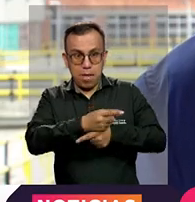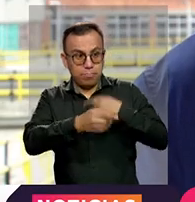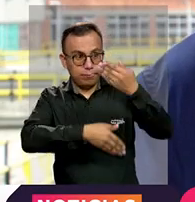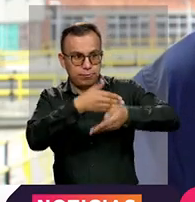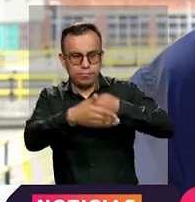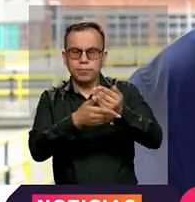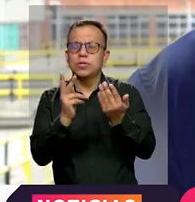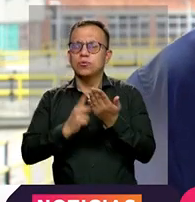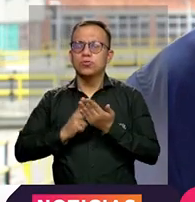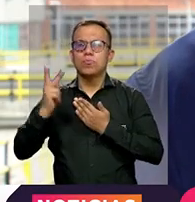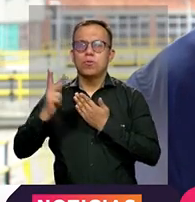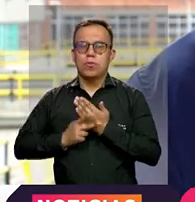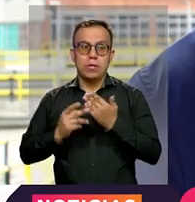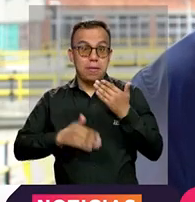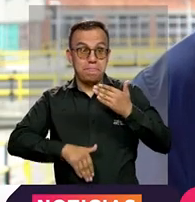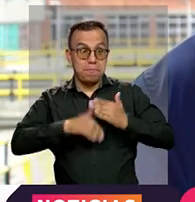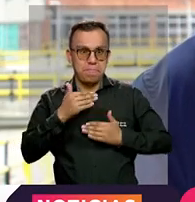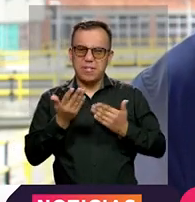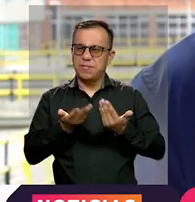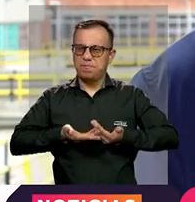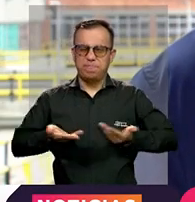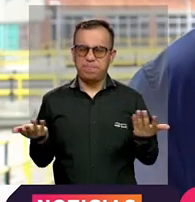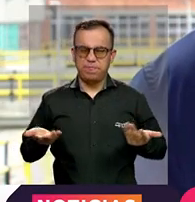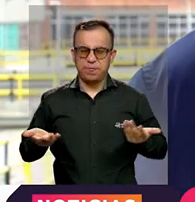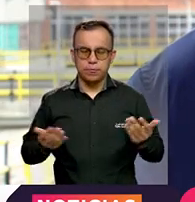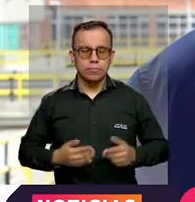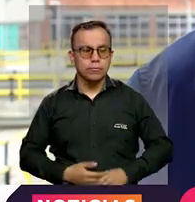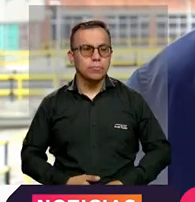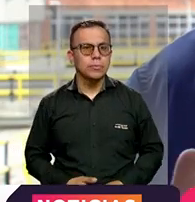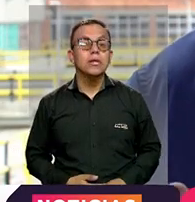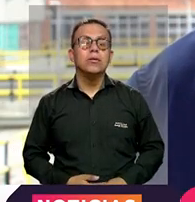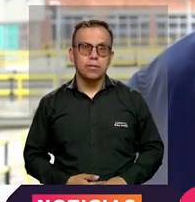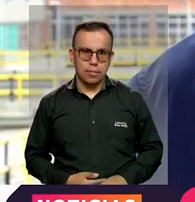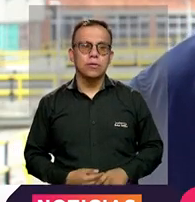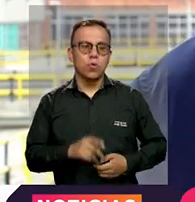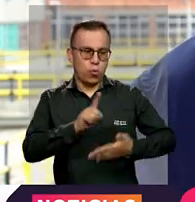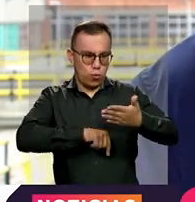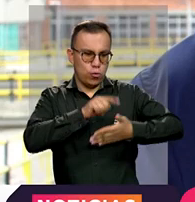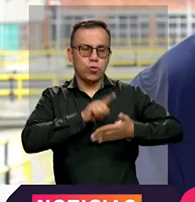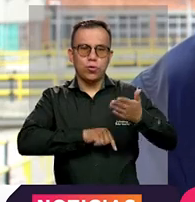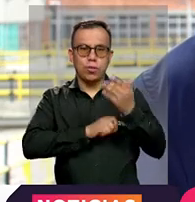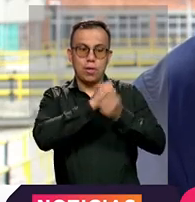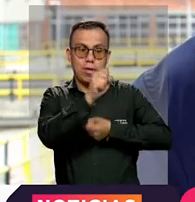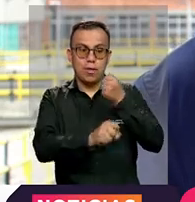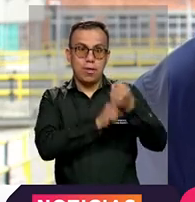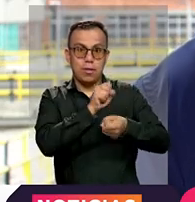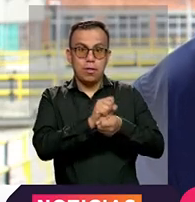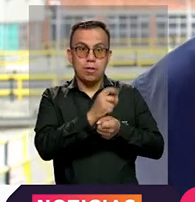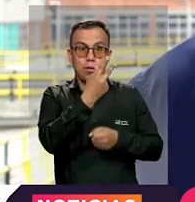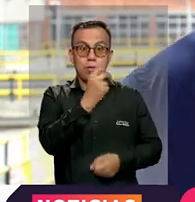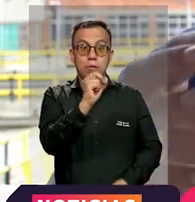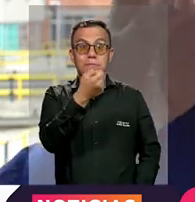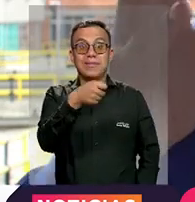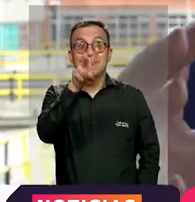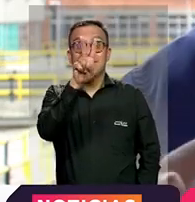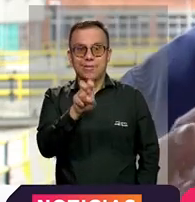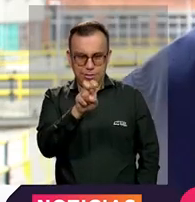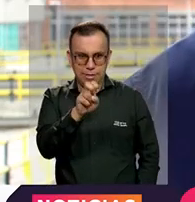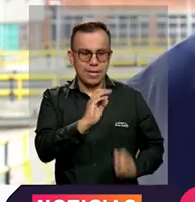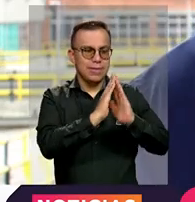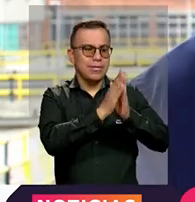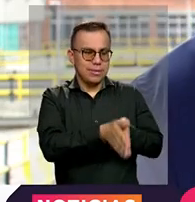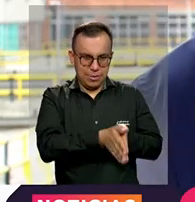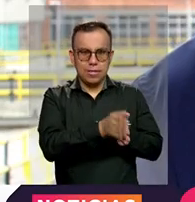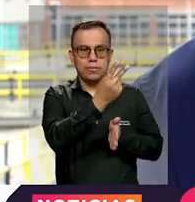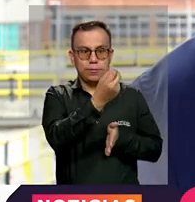Este es un proyecto que inicialmente se contrató en el año 2017, en diciembre